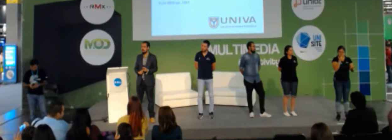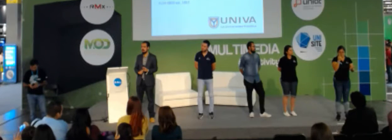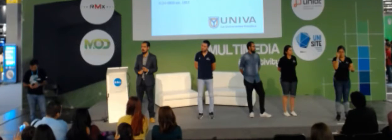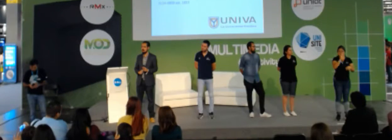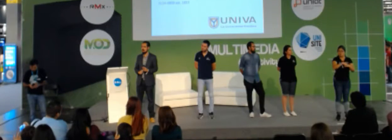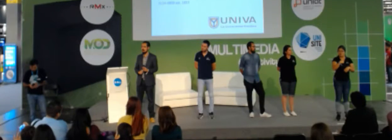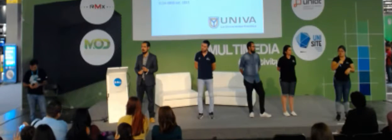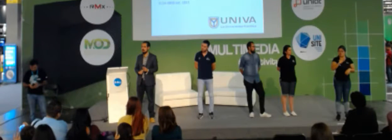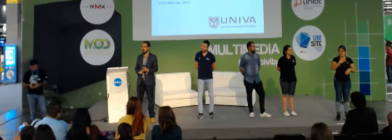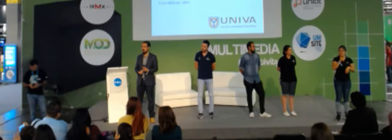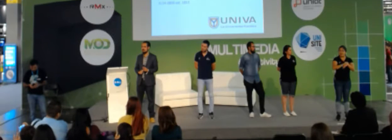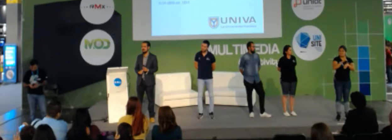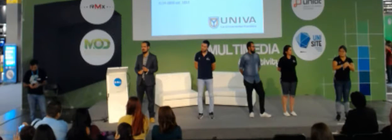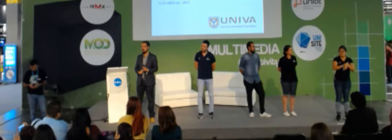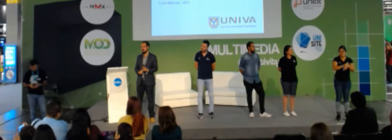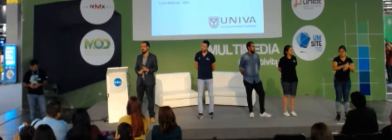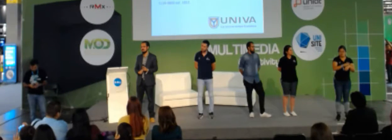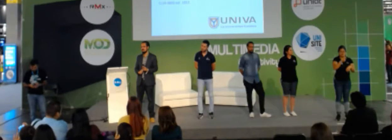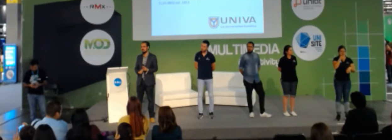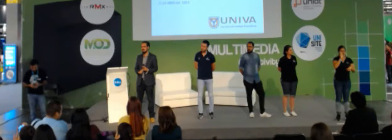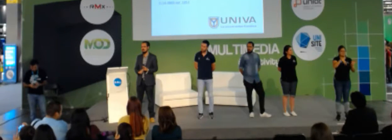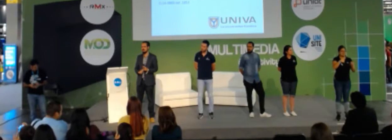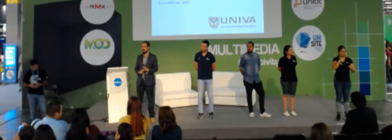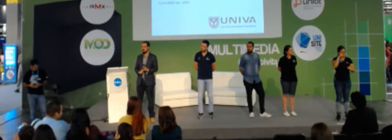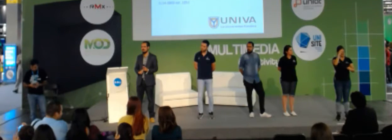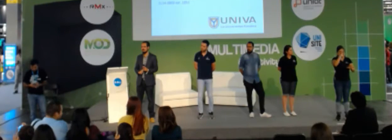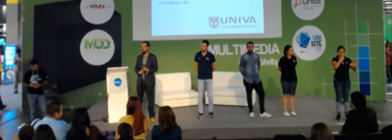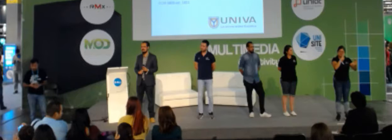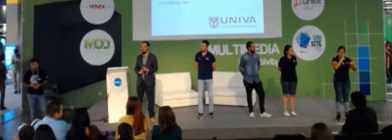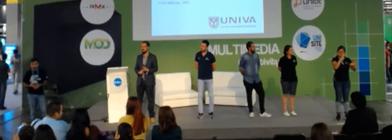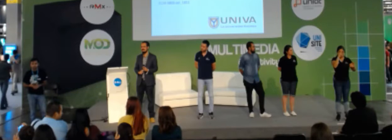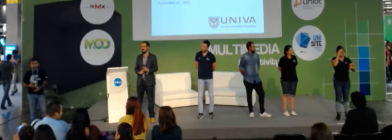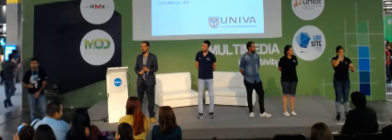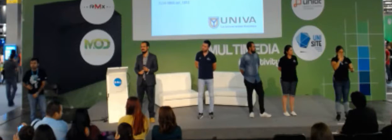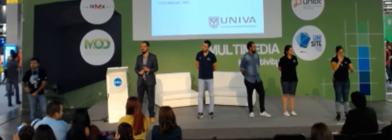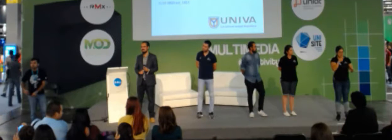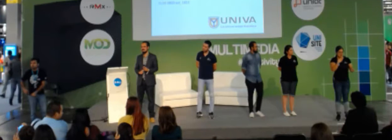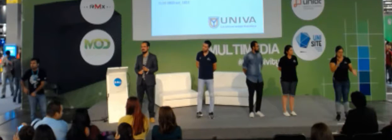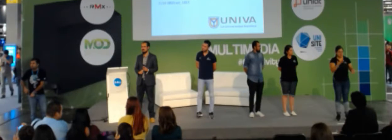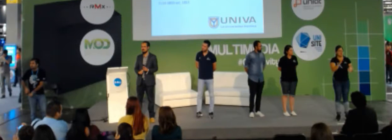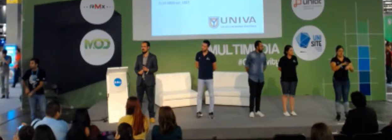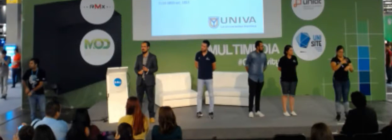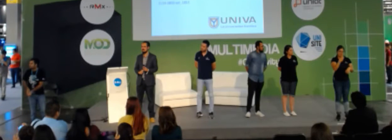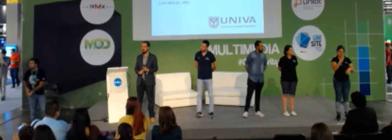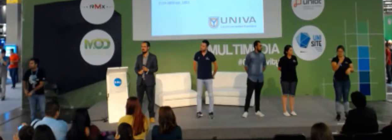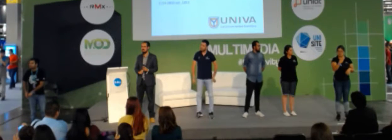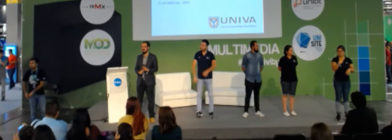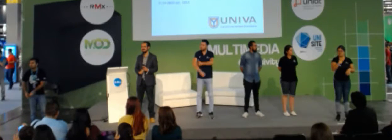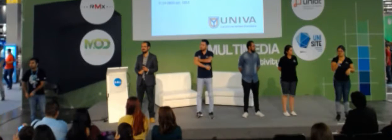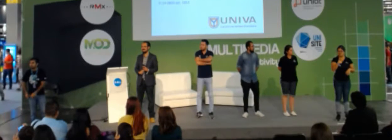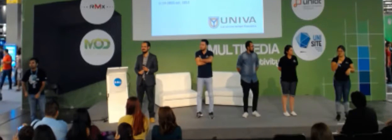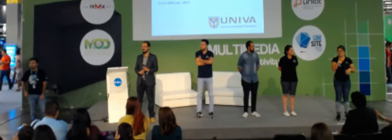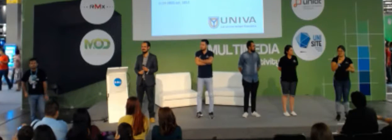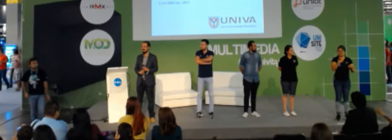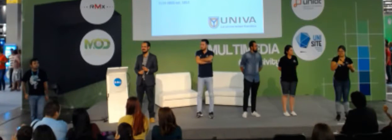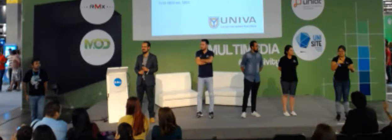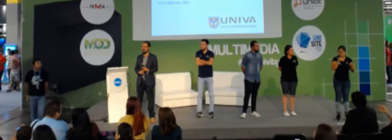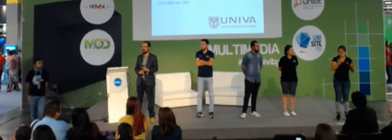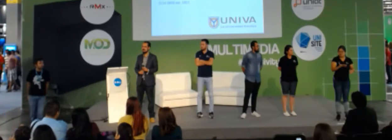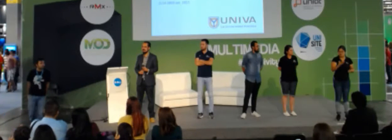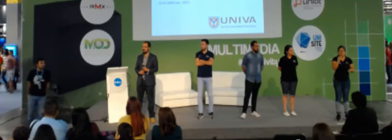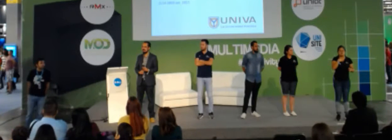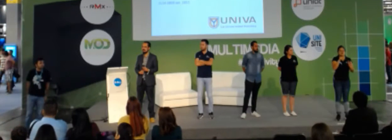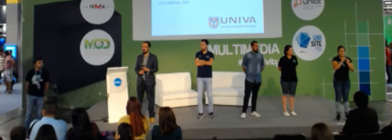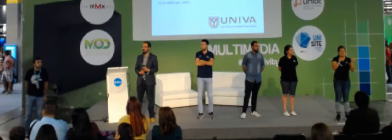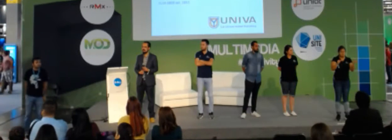tengo unos amigos y sí, a mí se me hace muy difícil comunicarme con ellos. Y pues mi hermana sí es la que sabe. Y pues esa es mi pregunta,